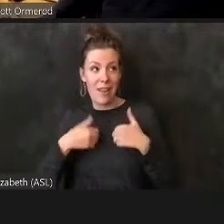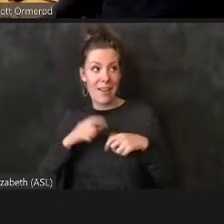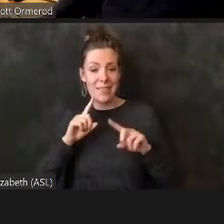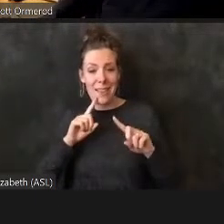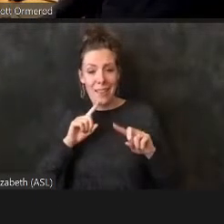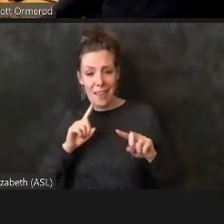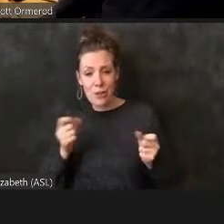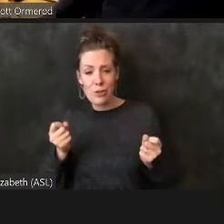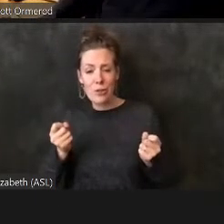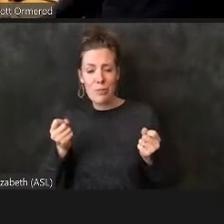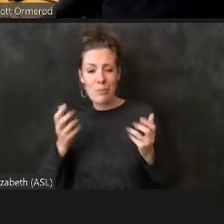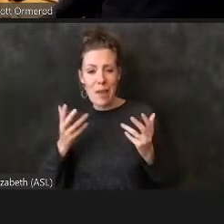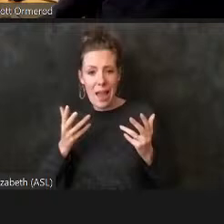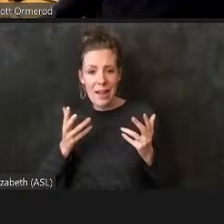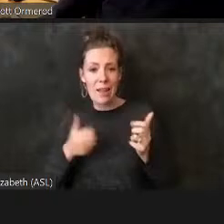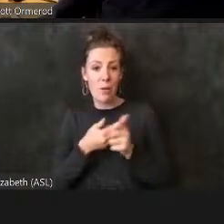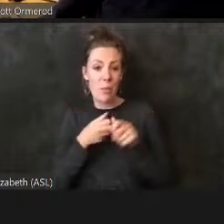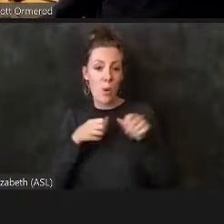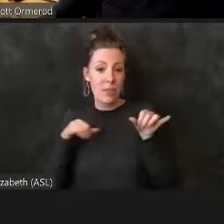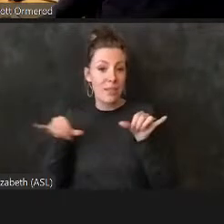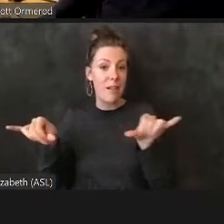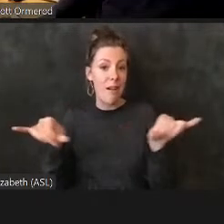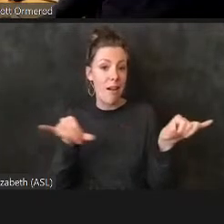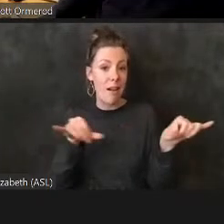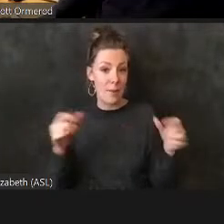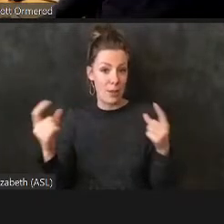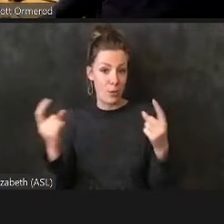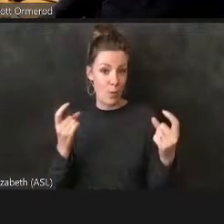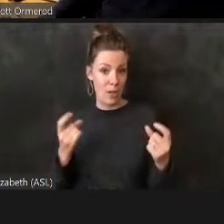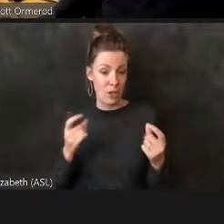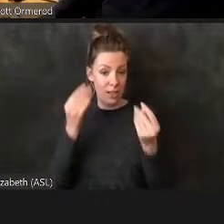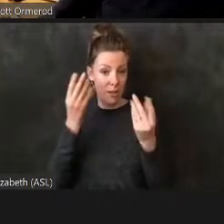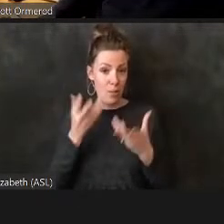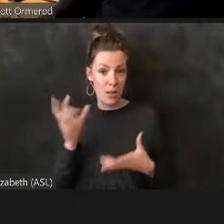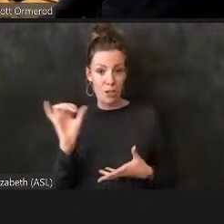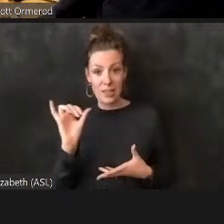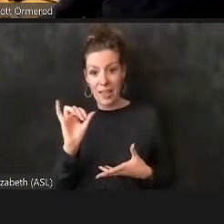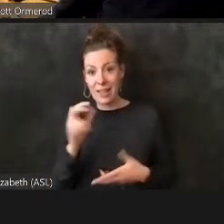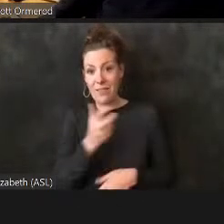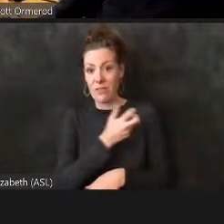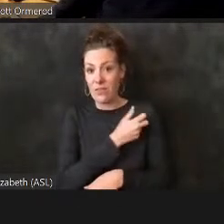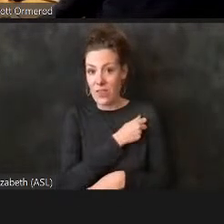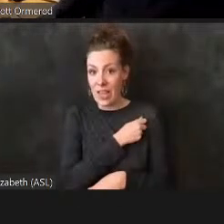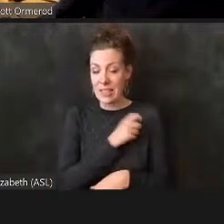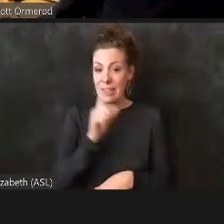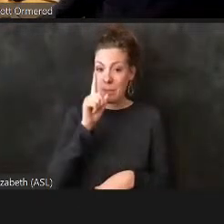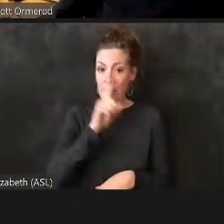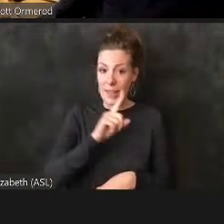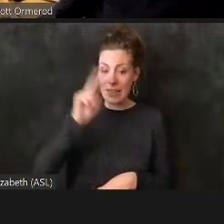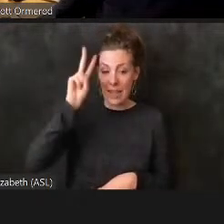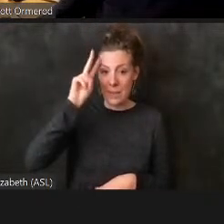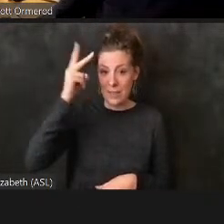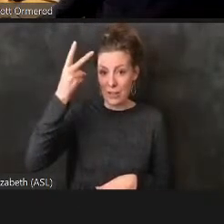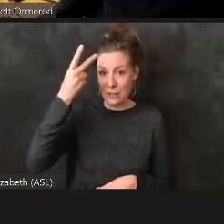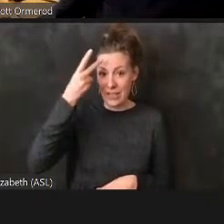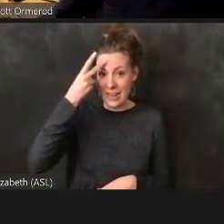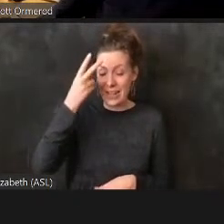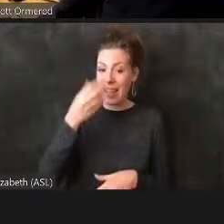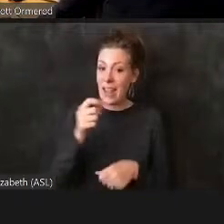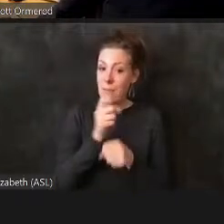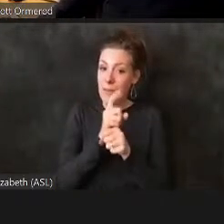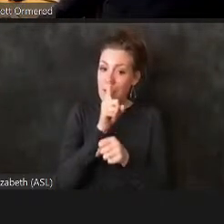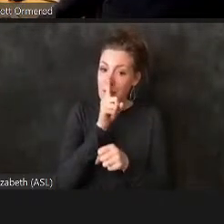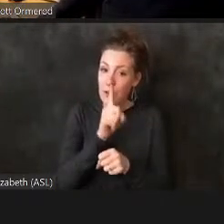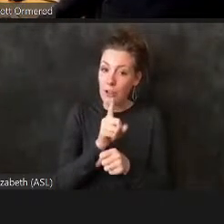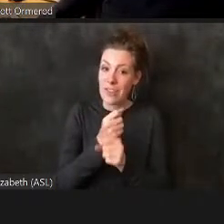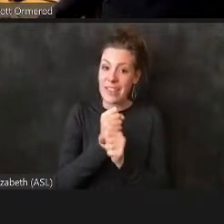SonomaCountyEmergency.org tiene muchas respuestas de muchas de las preguntas más comunes que salen. Por ejemplo, mitos, ¿verdad?, que hay acerca de la